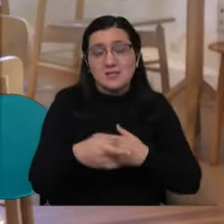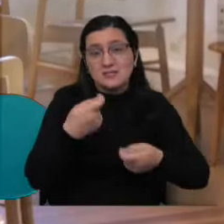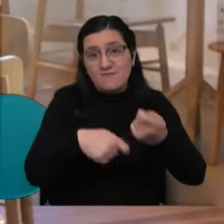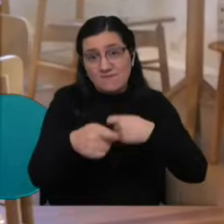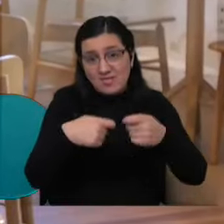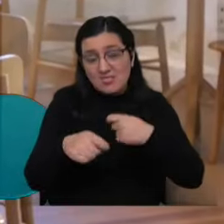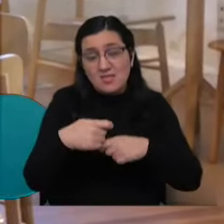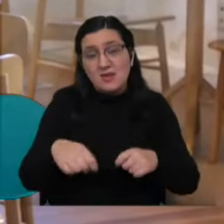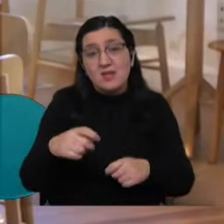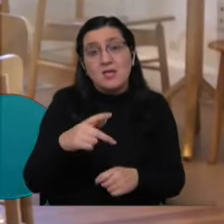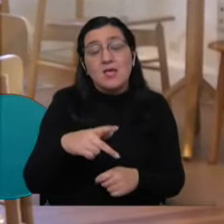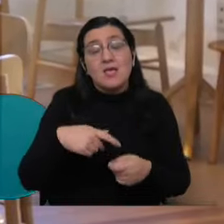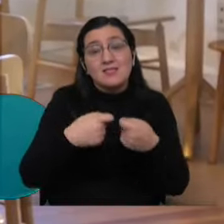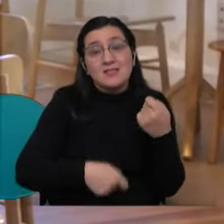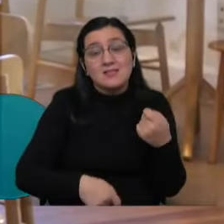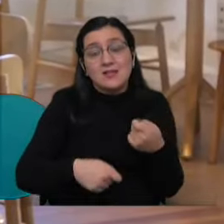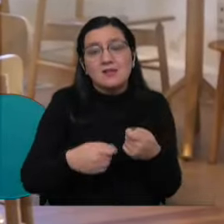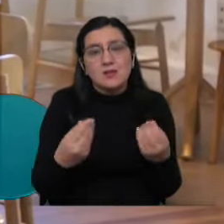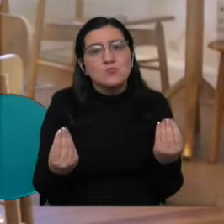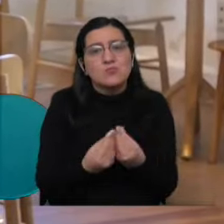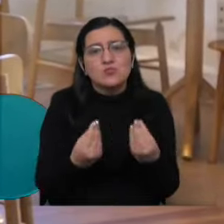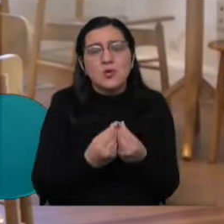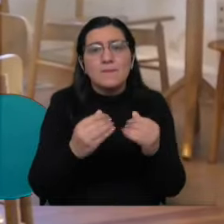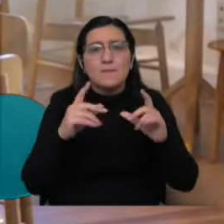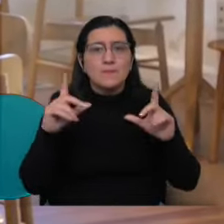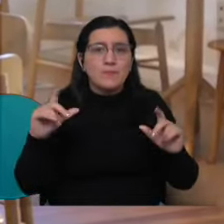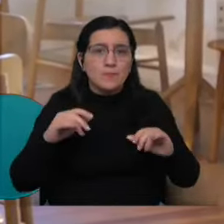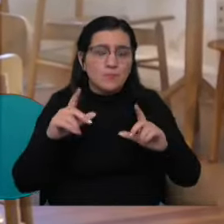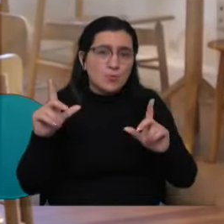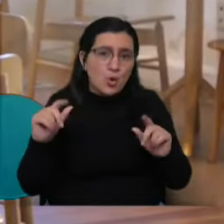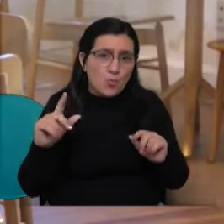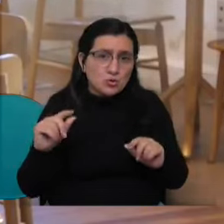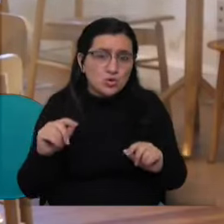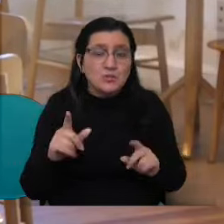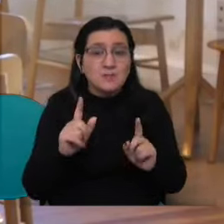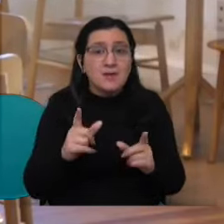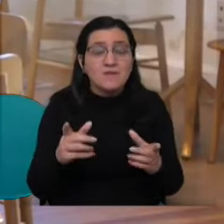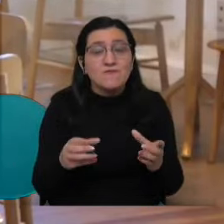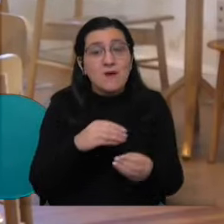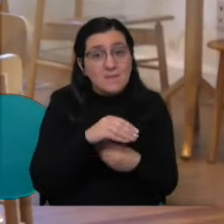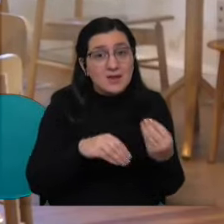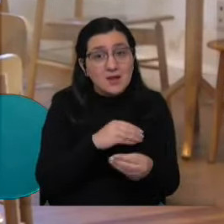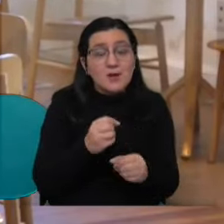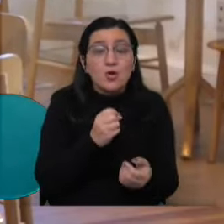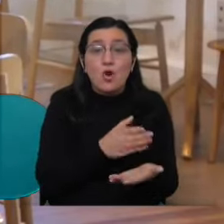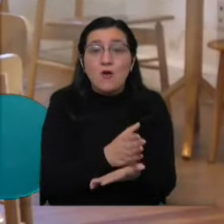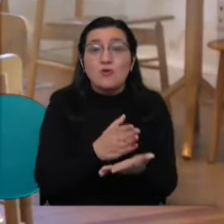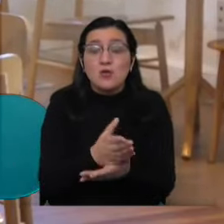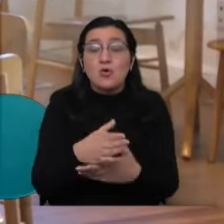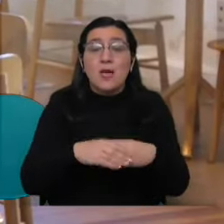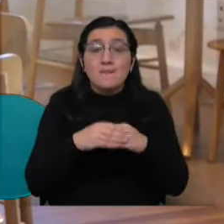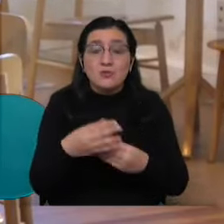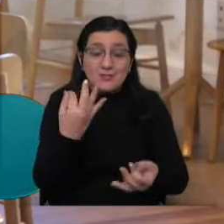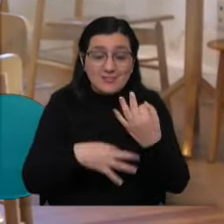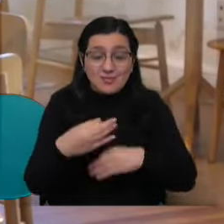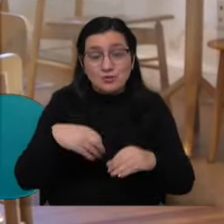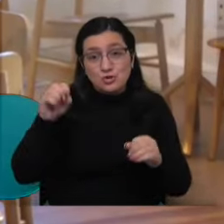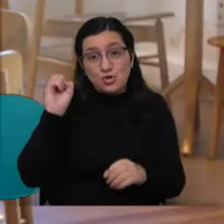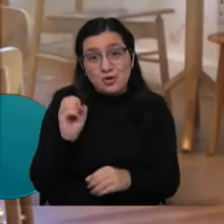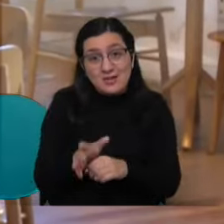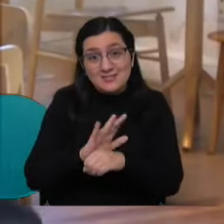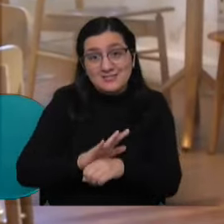en ticel en la boletería del teatro tienen muchísimas promociones promociones y paquetes familiares también para poder colaborar con la fundación amigos del teatro soliz Así que estamos